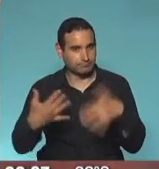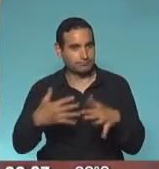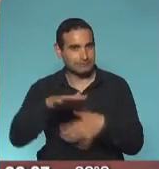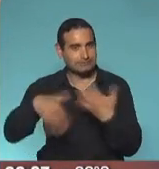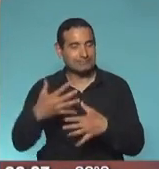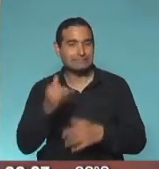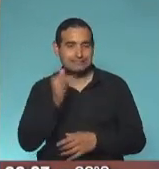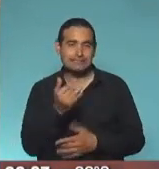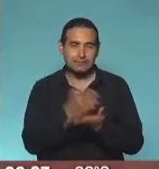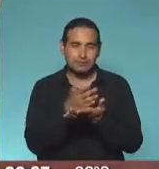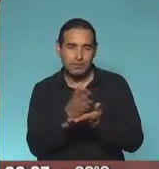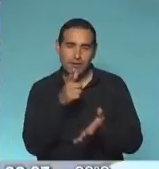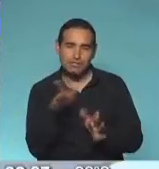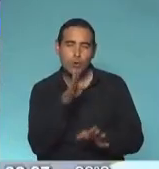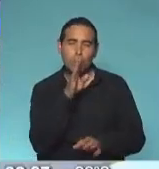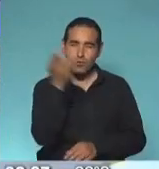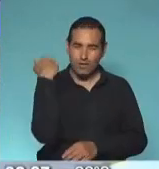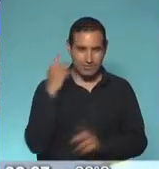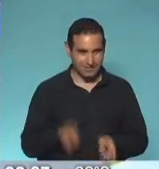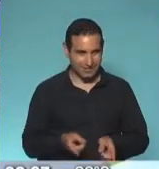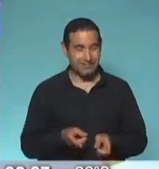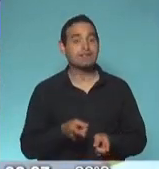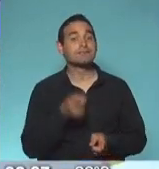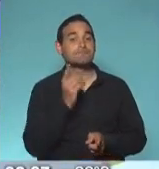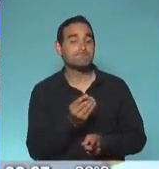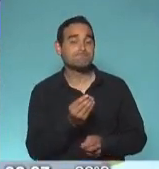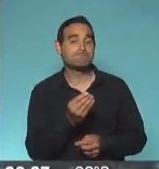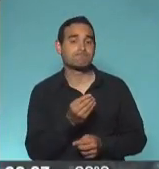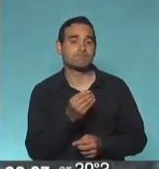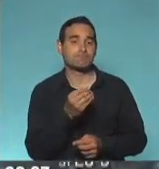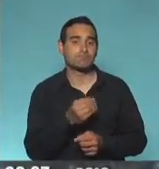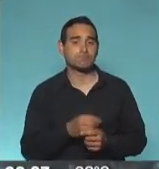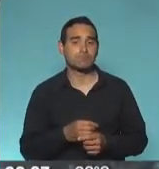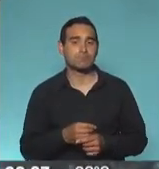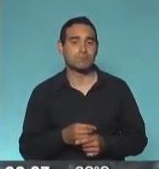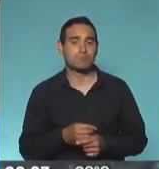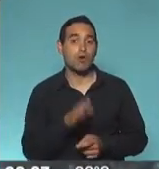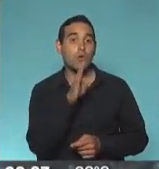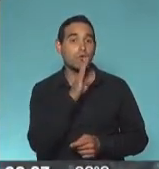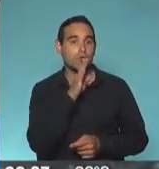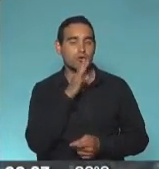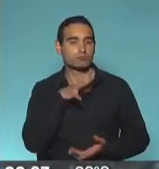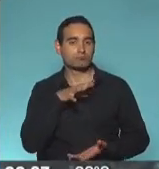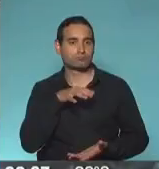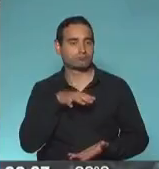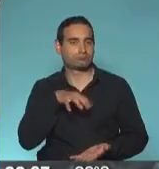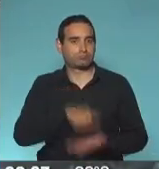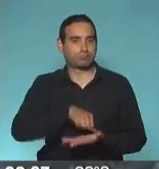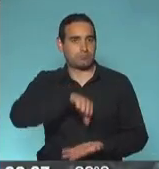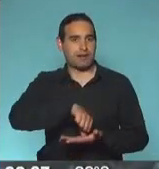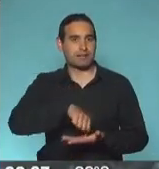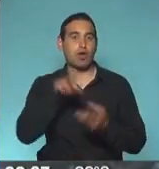Capaz que un poco la diferencia es que el mayor justificativo para la existencia de Israel es la decisión de las Naciones Unidas